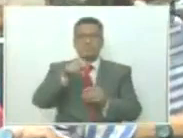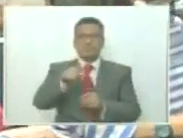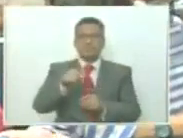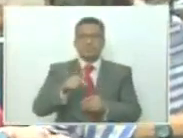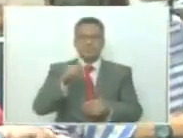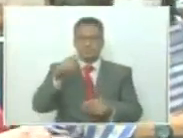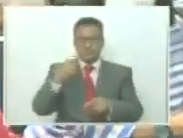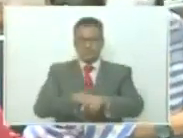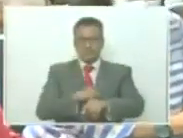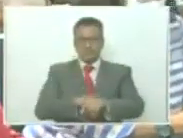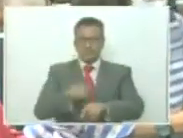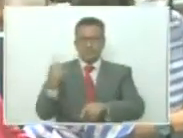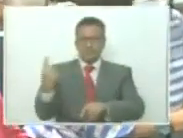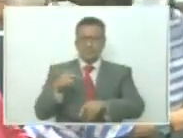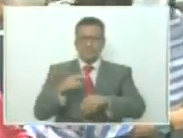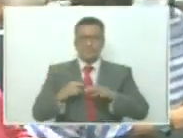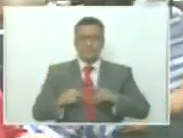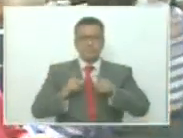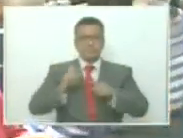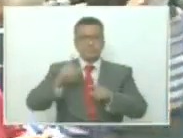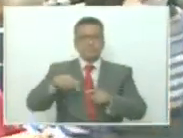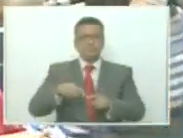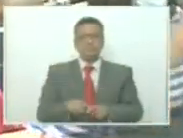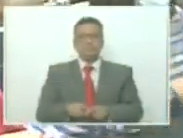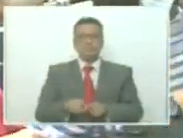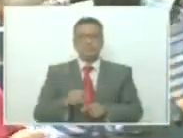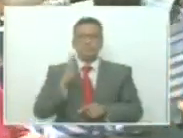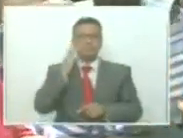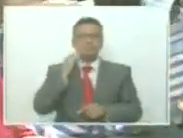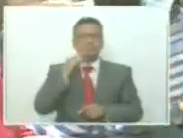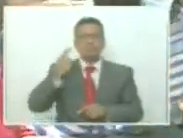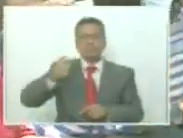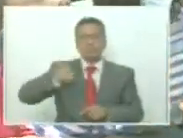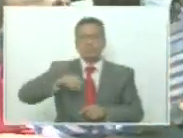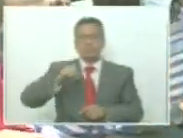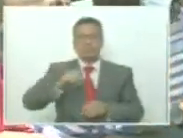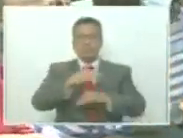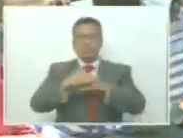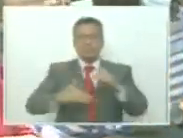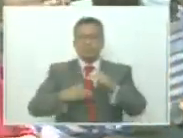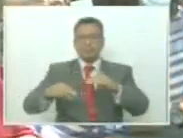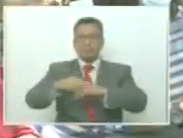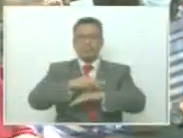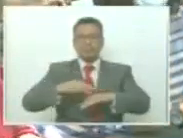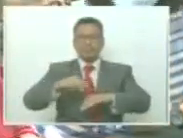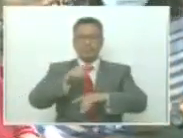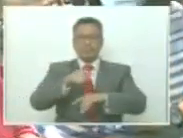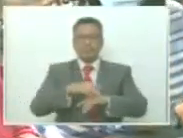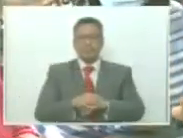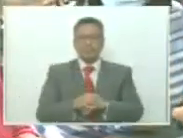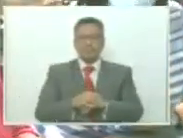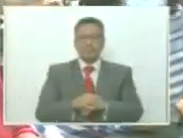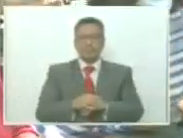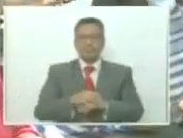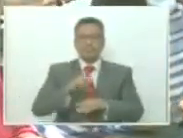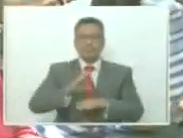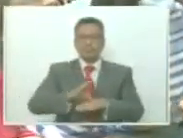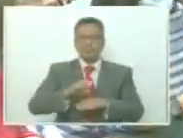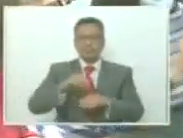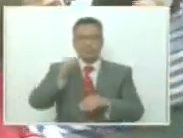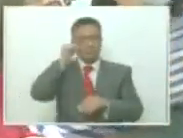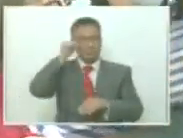periodo reciente, y además la experiencia que tiene como viceministro en el área del Medio Oriente y